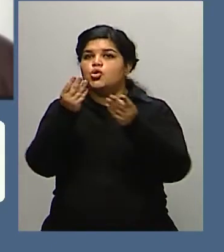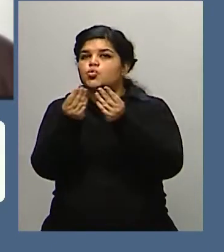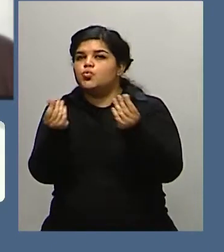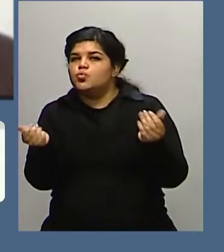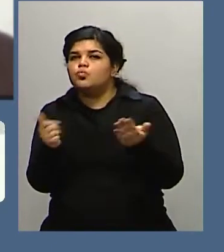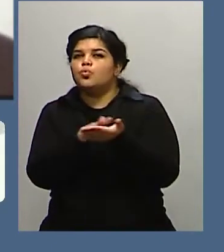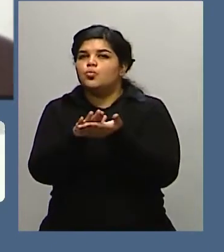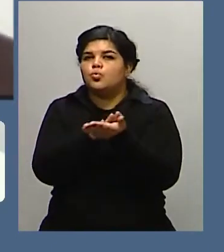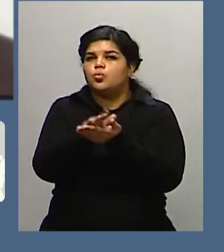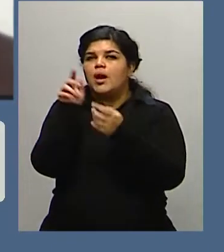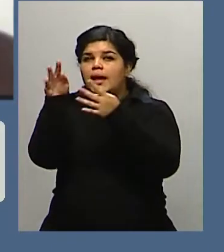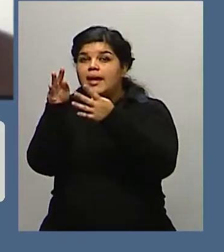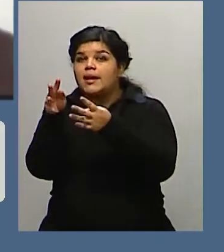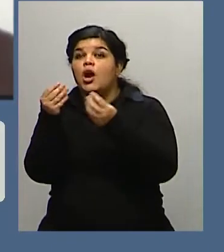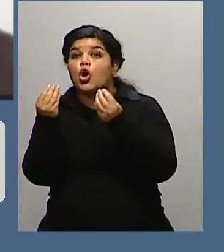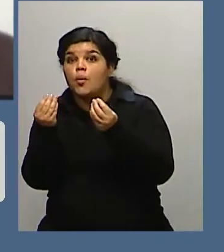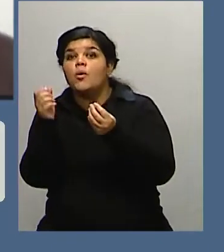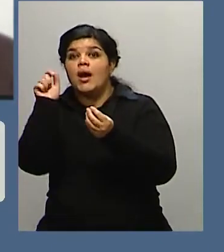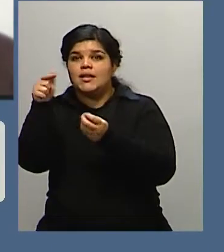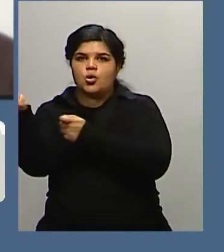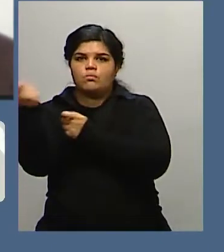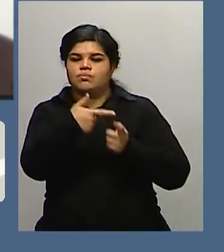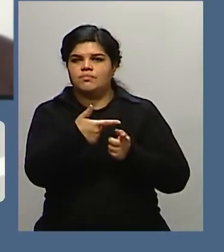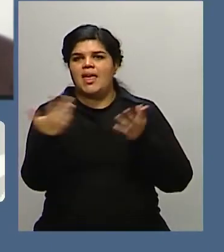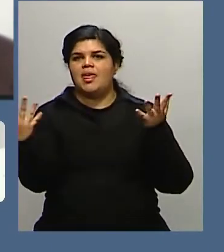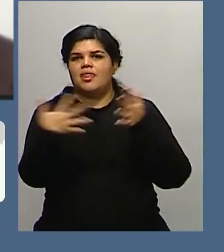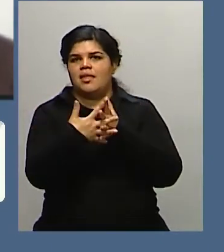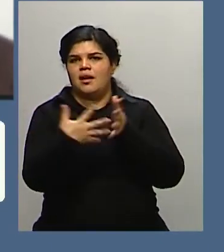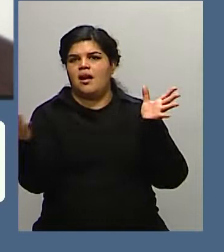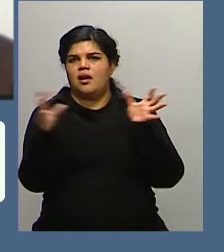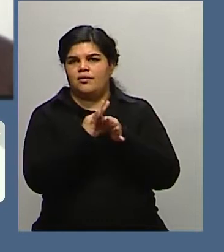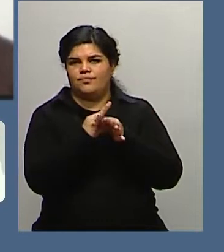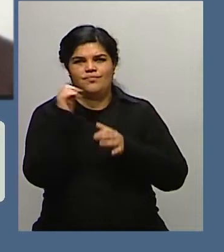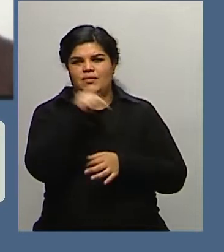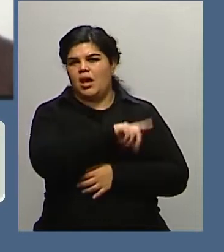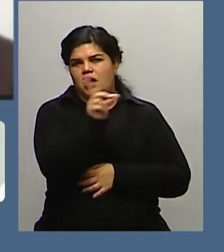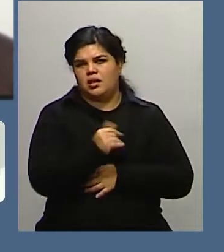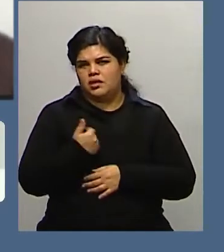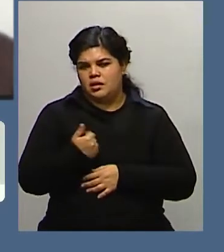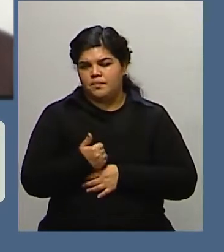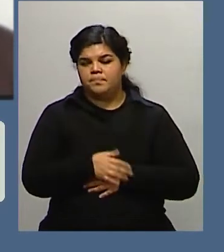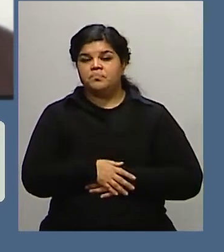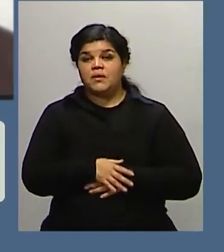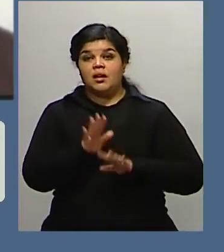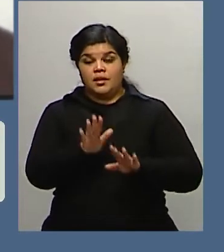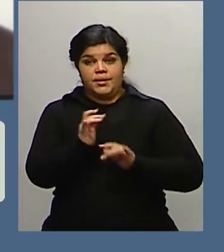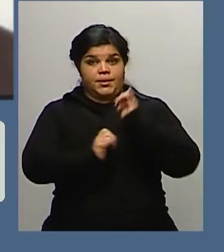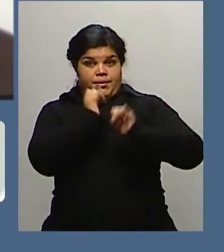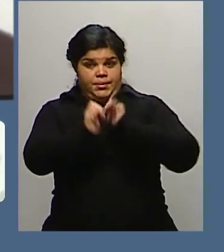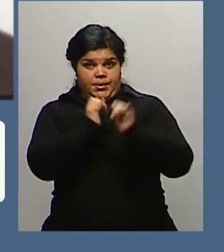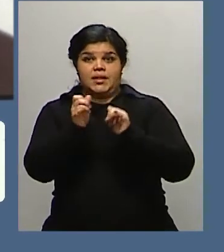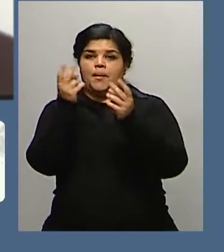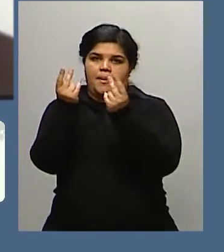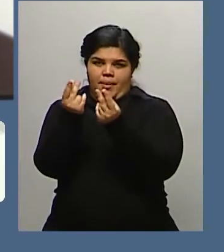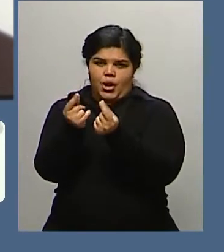pendiente. Bueno, el impacto de la guerra, he comenzado diciendo los efectos sobre los precios, tanto de la energía